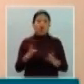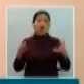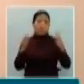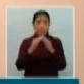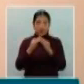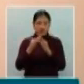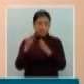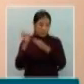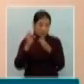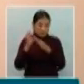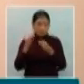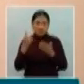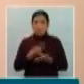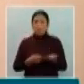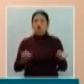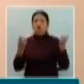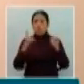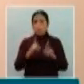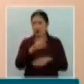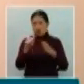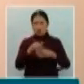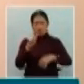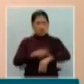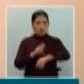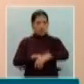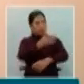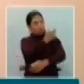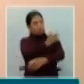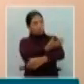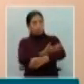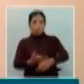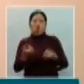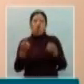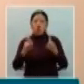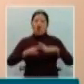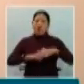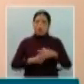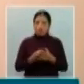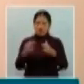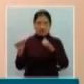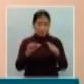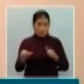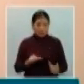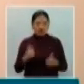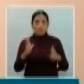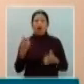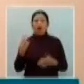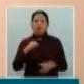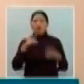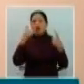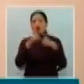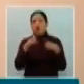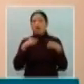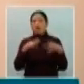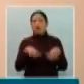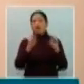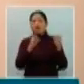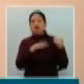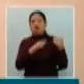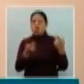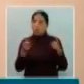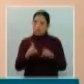Iván, que nosotros durante todo este periodo, desde que hemos iniciado las actividades, hemos contado con